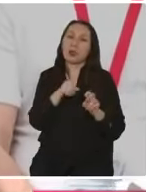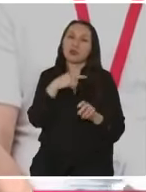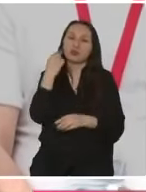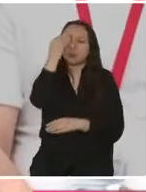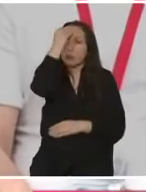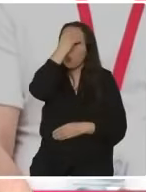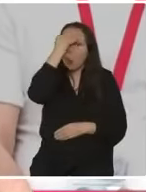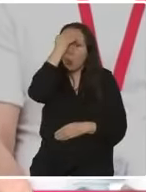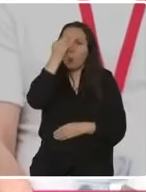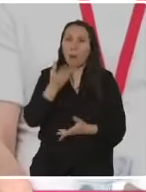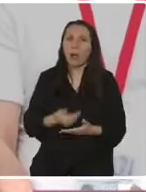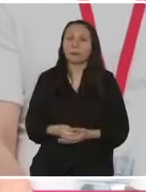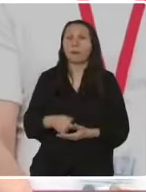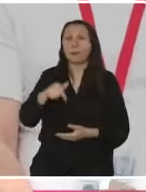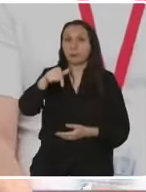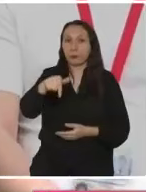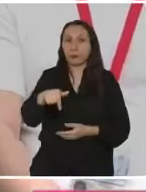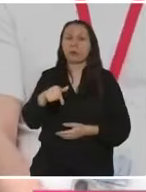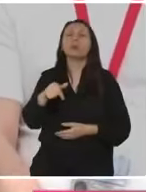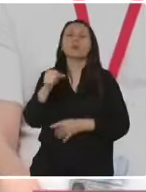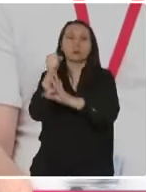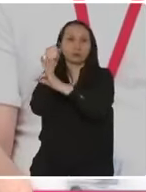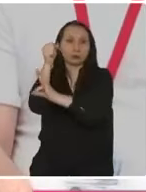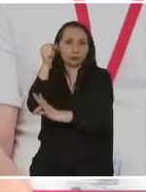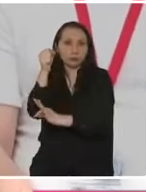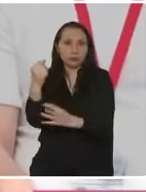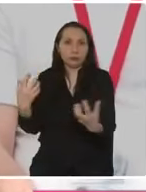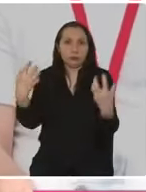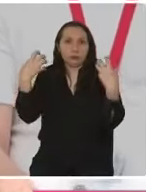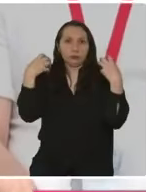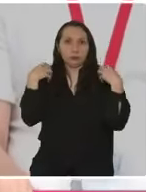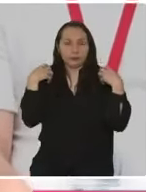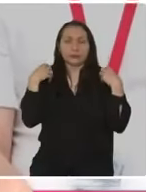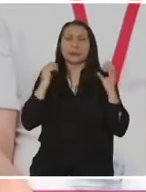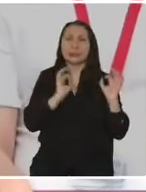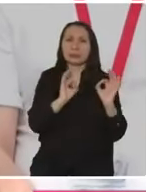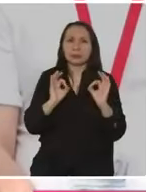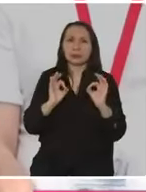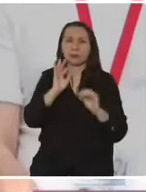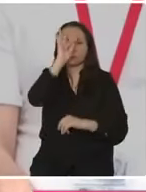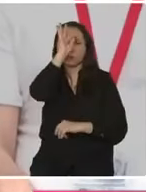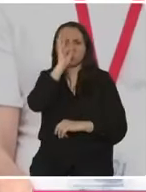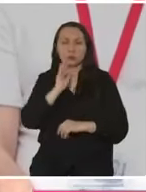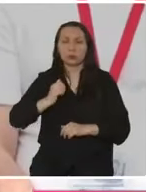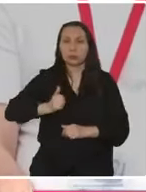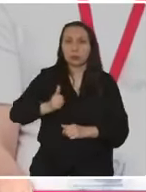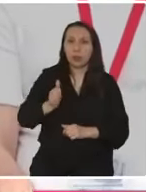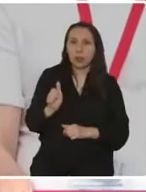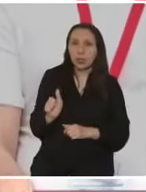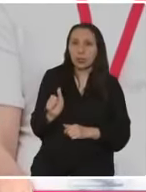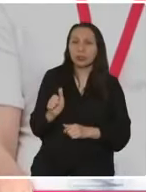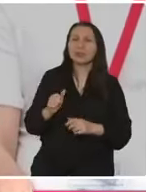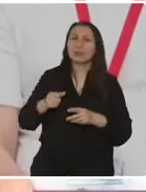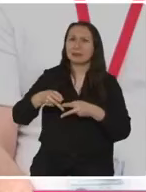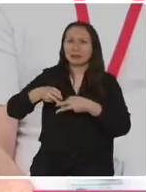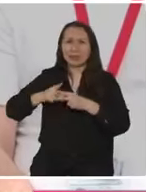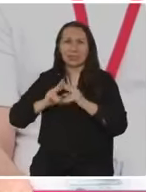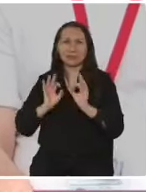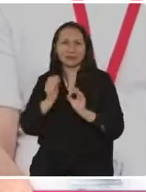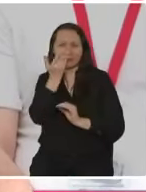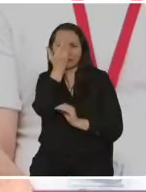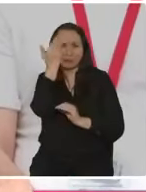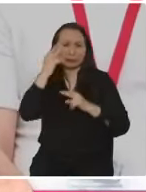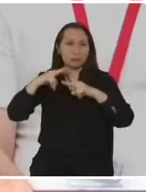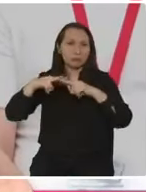teníamos preocupación. Hoy hay una fiscalía a cargo, hay cuerpos especializados de la Policía de Investigaciones que son técnicos precisamente